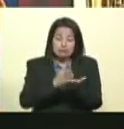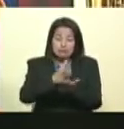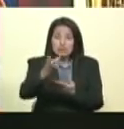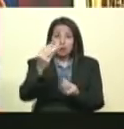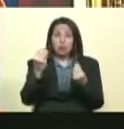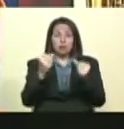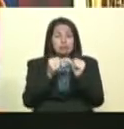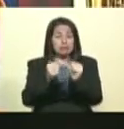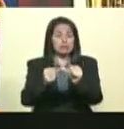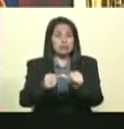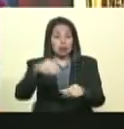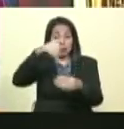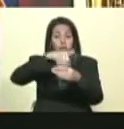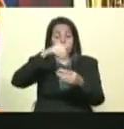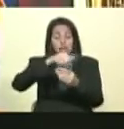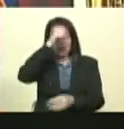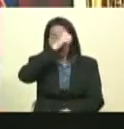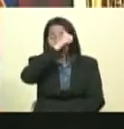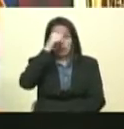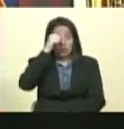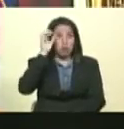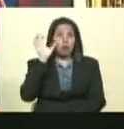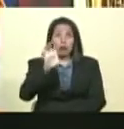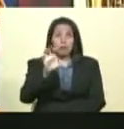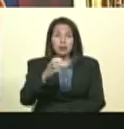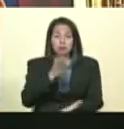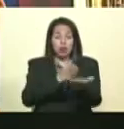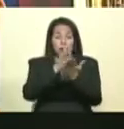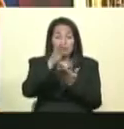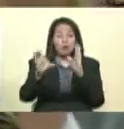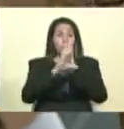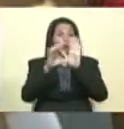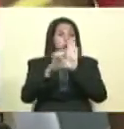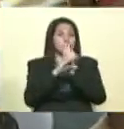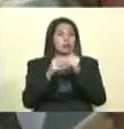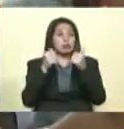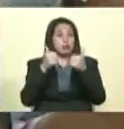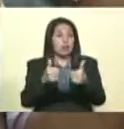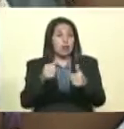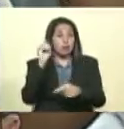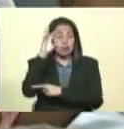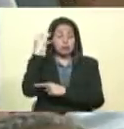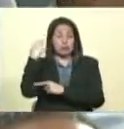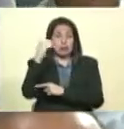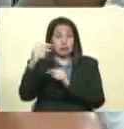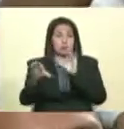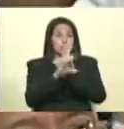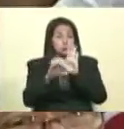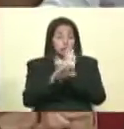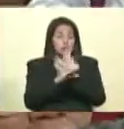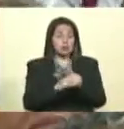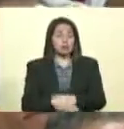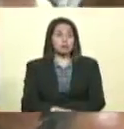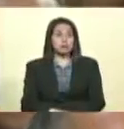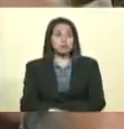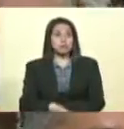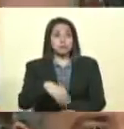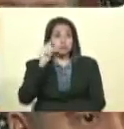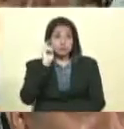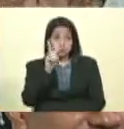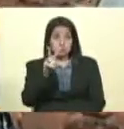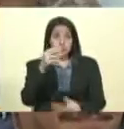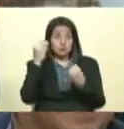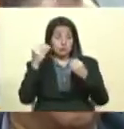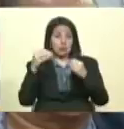Constituyente. Votar el domingo es votar por el camino constituyente, por la Asamblea Nacional Constituyente. Aquí está, miren, carnet